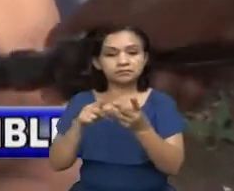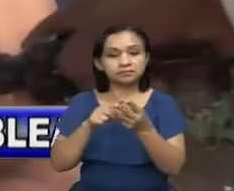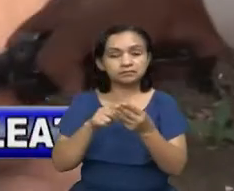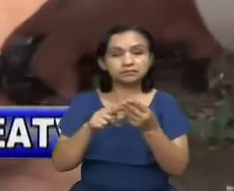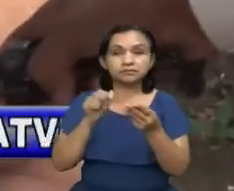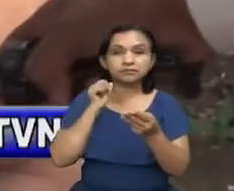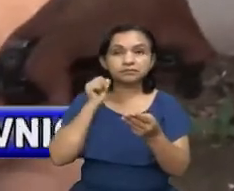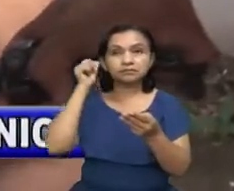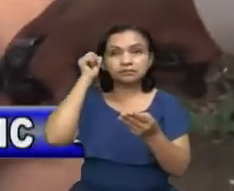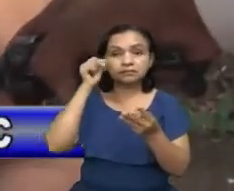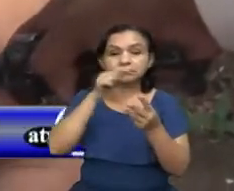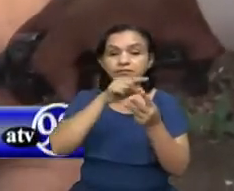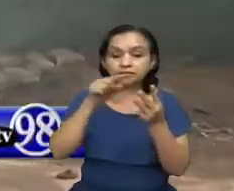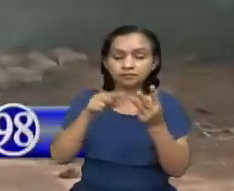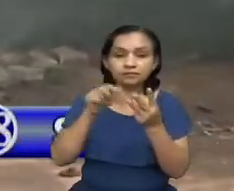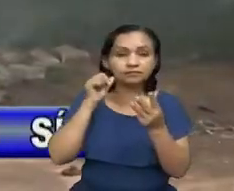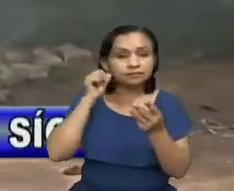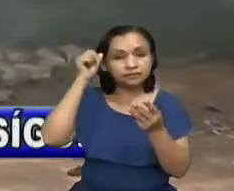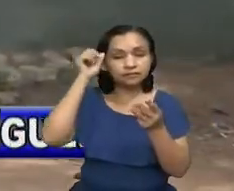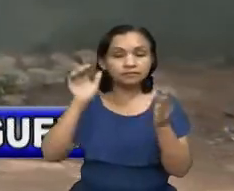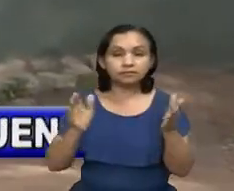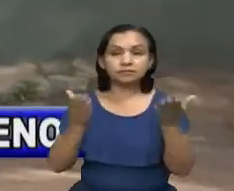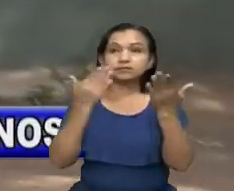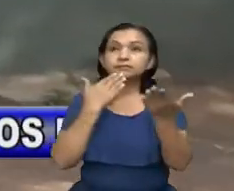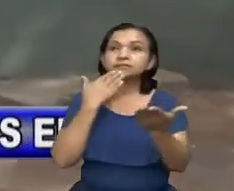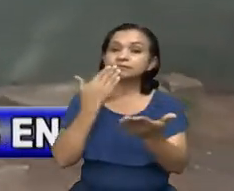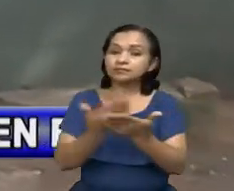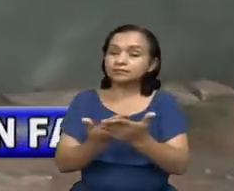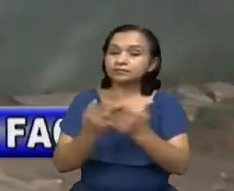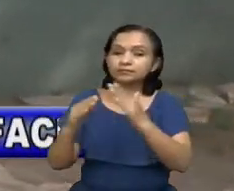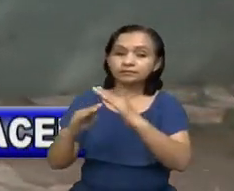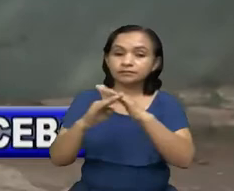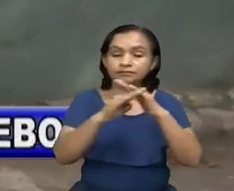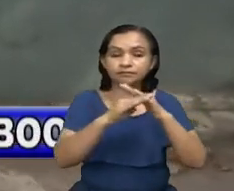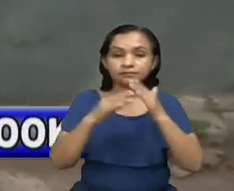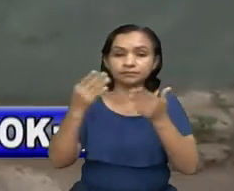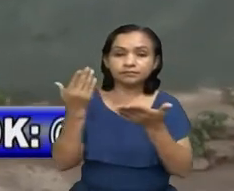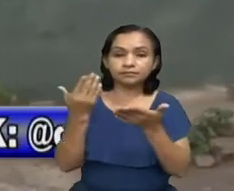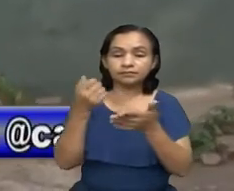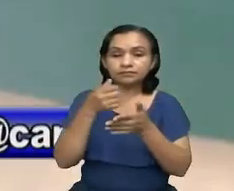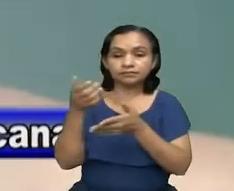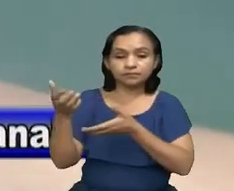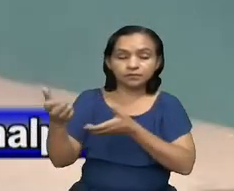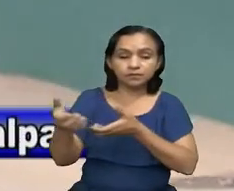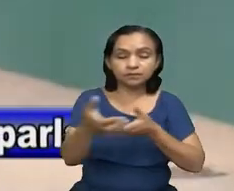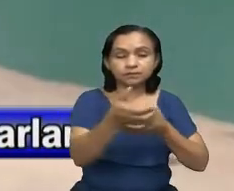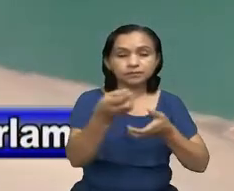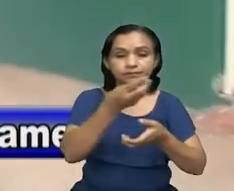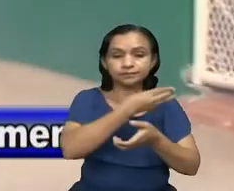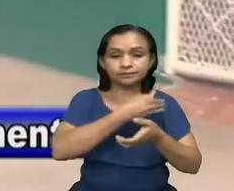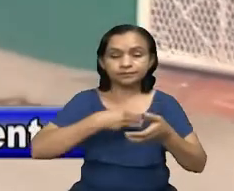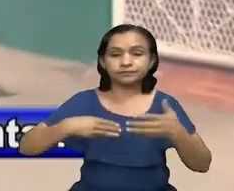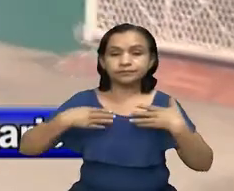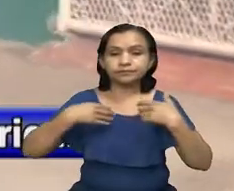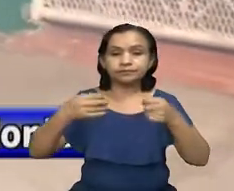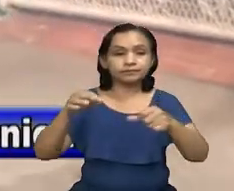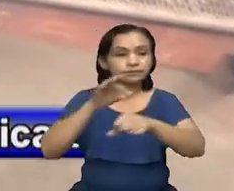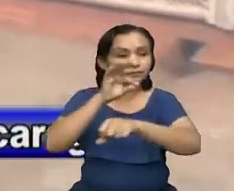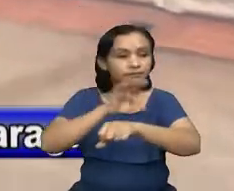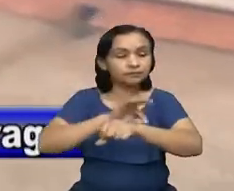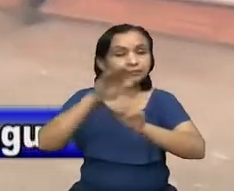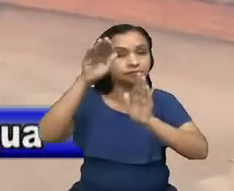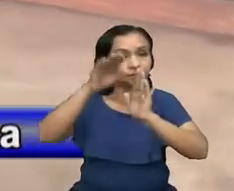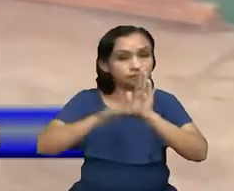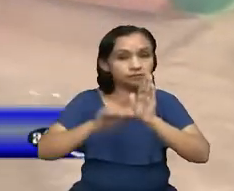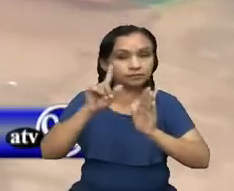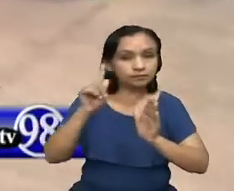mayores? Tres adultos mayores. Gracias a esta lucha antiepidémica de la Brigada de Fumigación del MINSA, los casos de dengue han disminuido